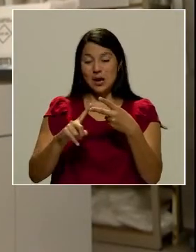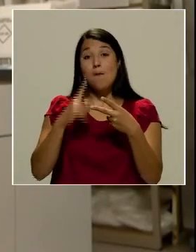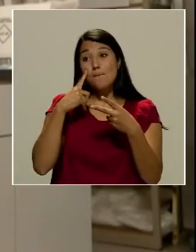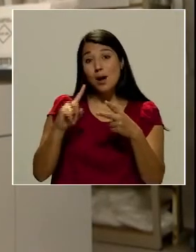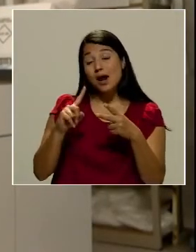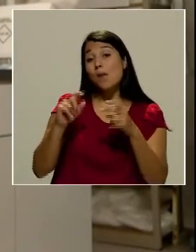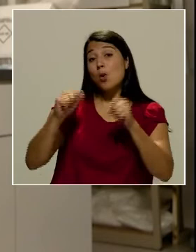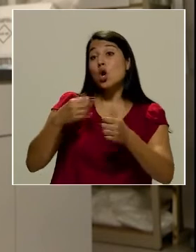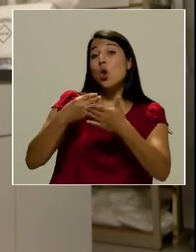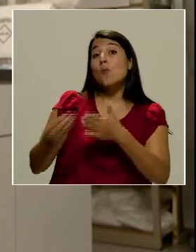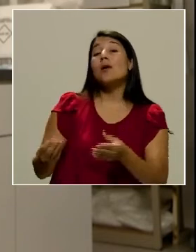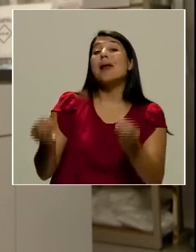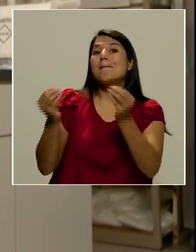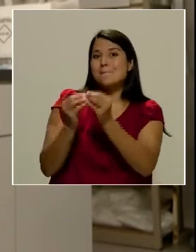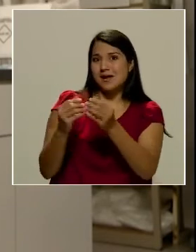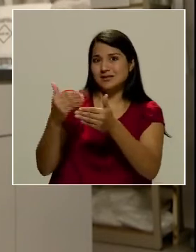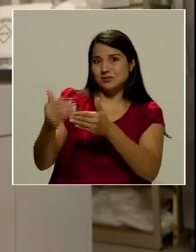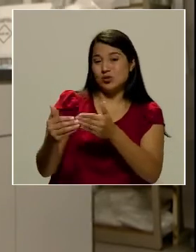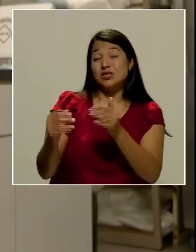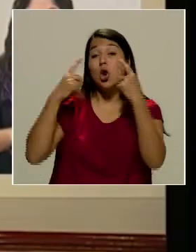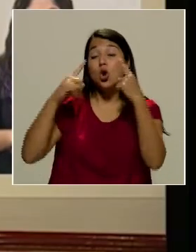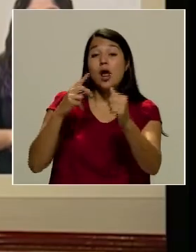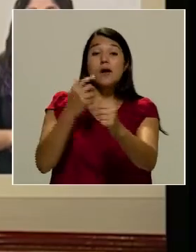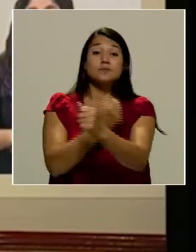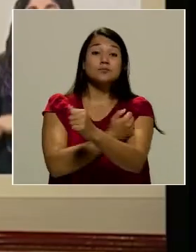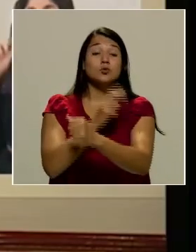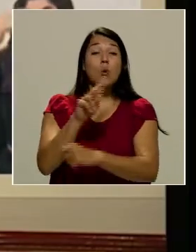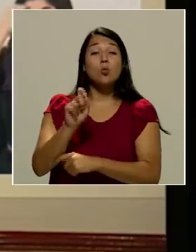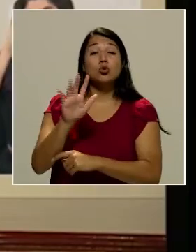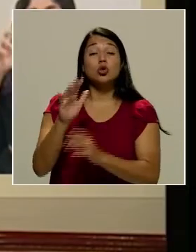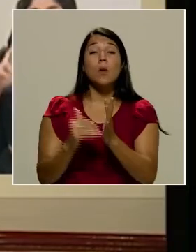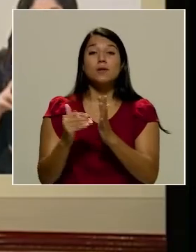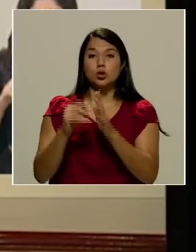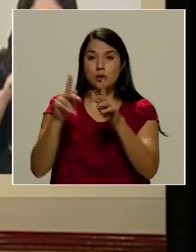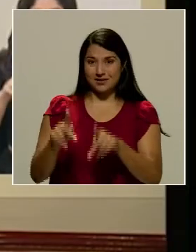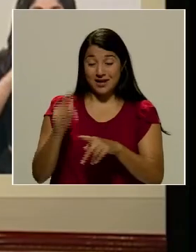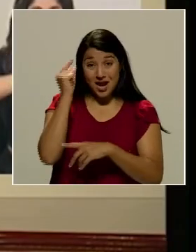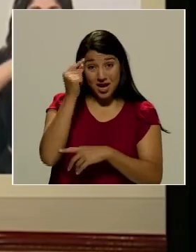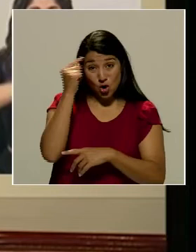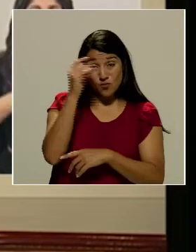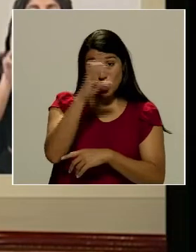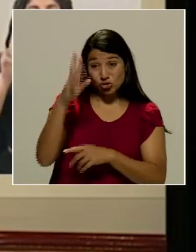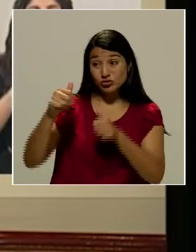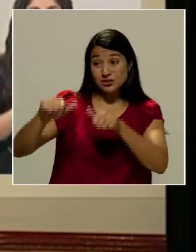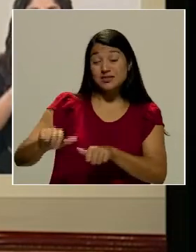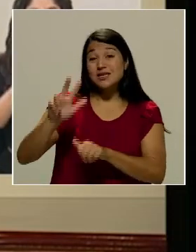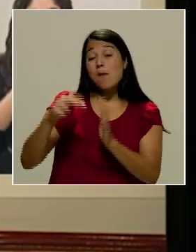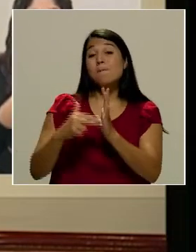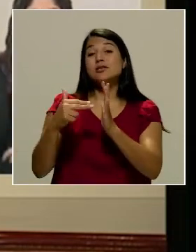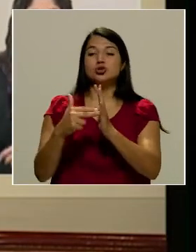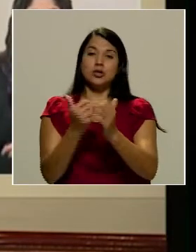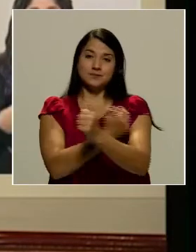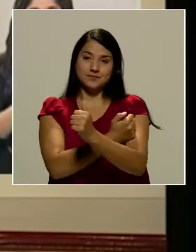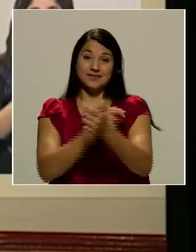inmunizar a un total de 2.5 millones de personas. El gobierno de Costa Rica va a recibir, y lo que se firmó fueron 3 millones de dosis. Son 2